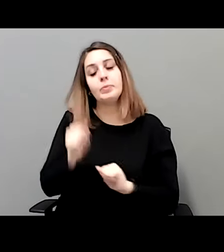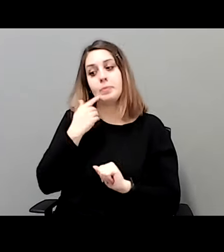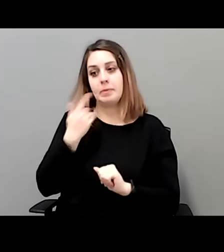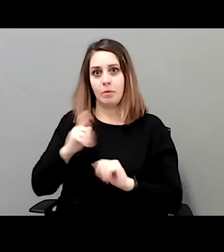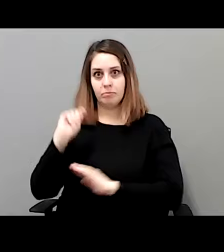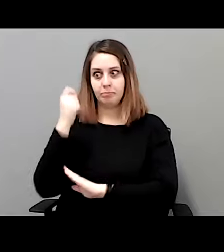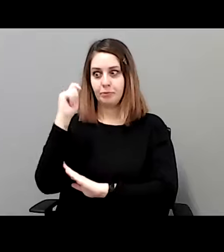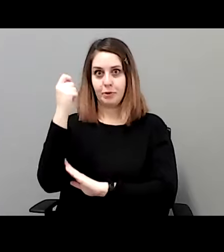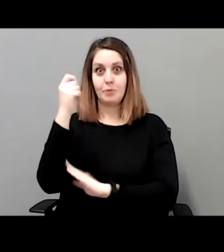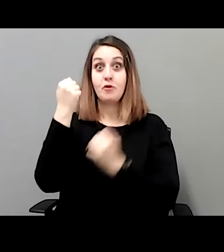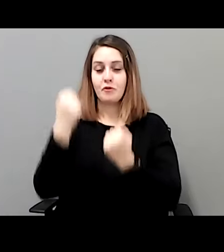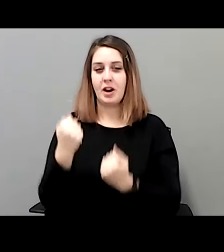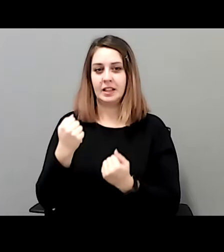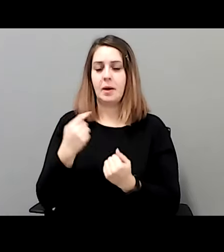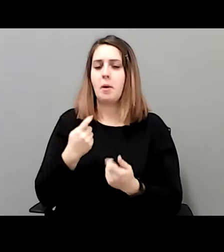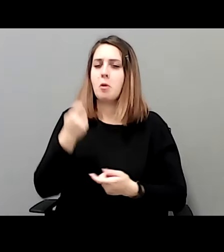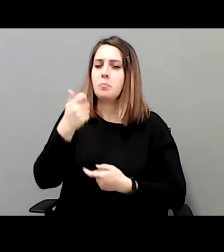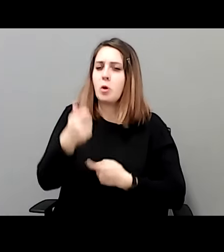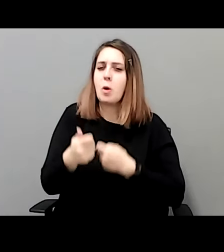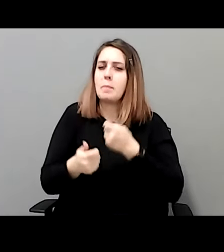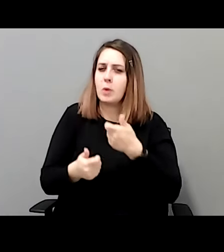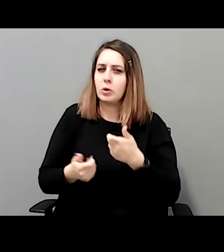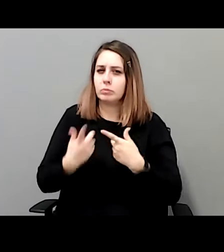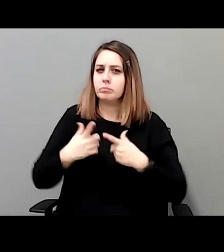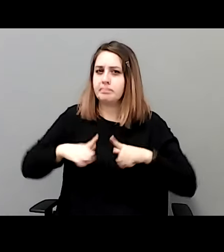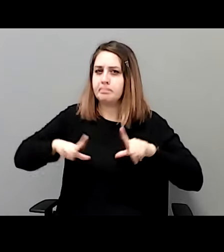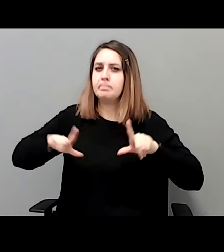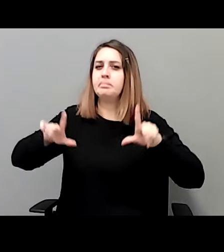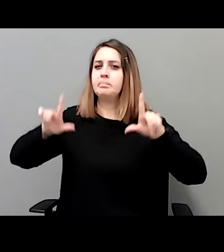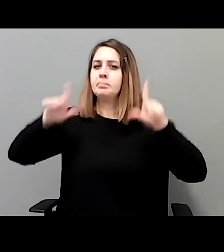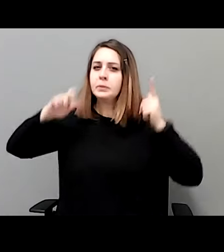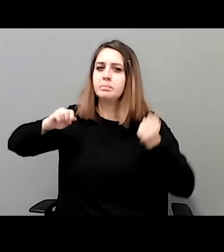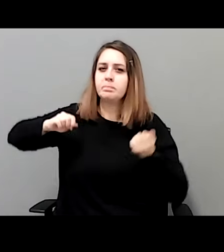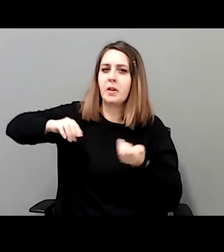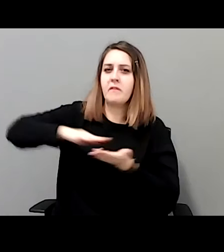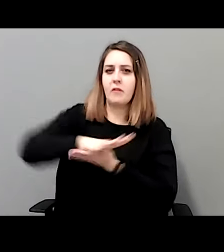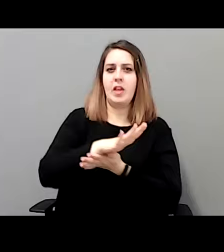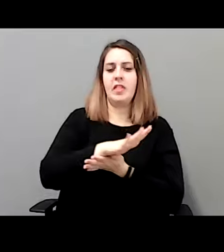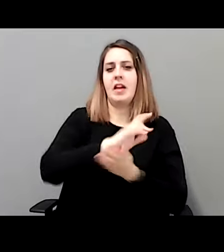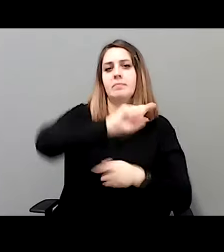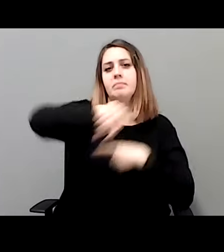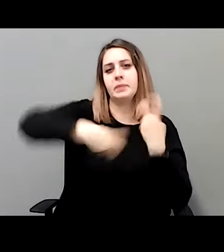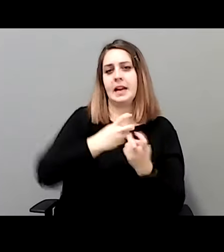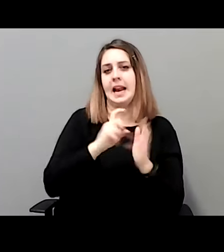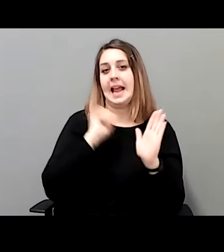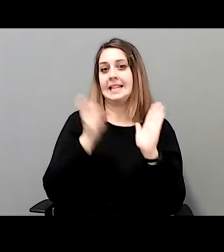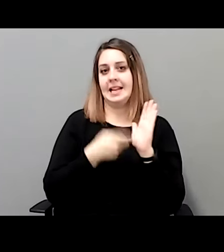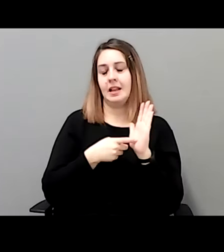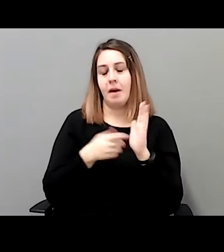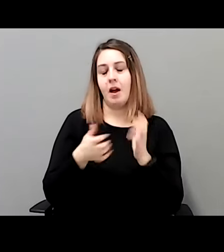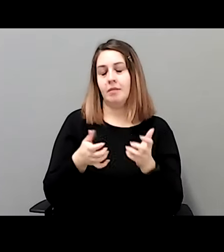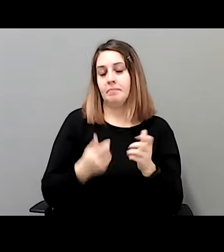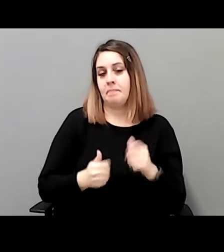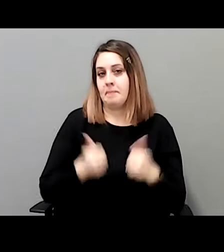decía, ganando poco a poco el peso e influencia de distintas reformas legislativas. Esto ha